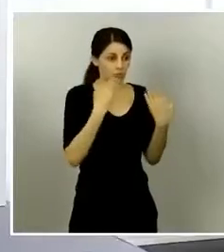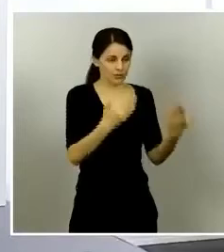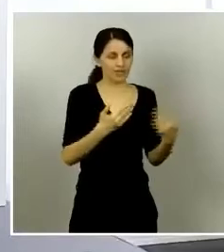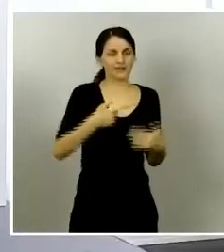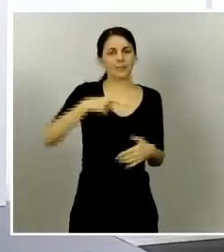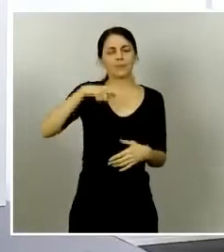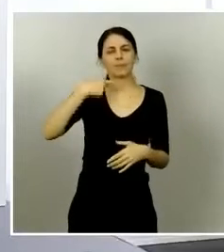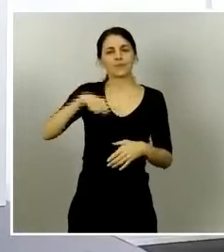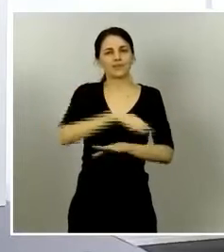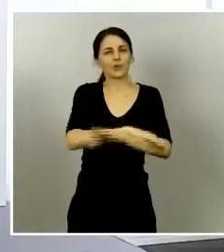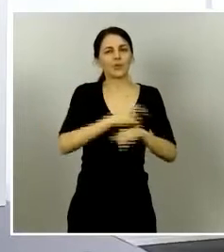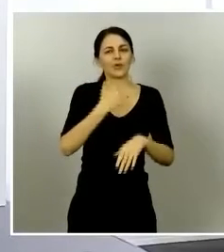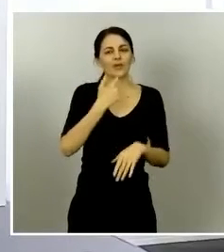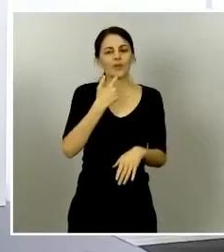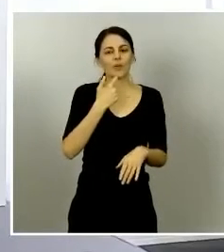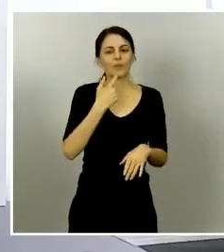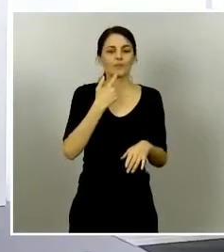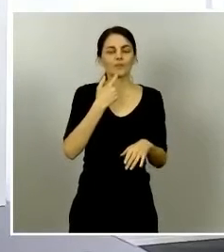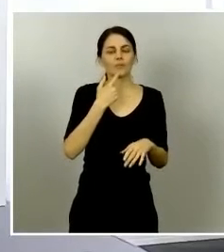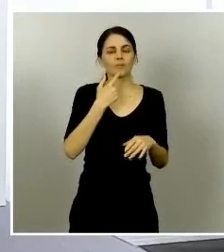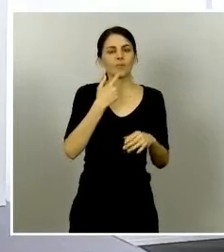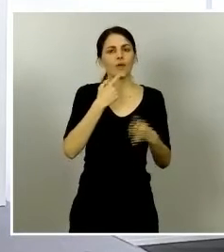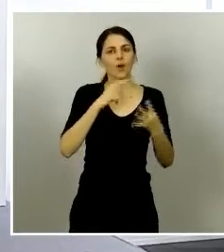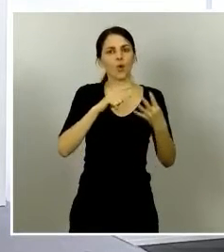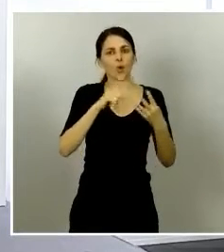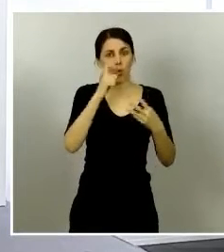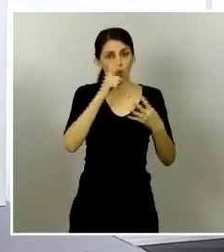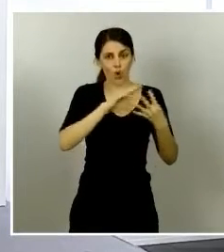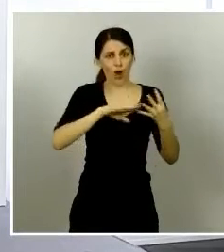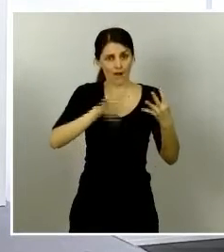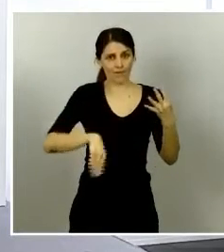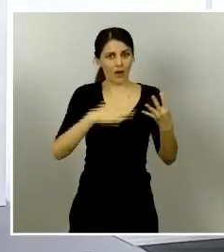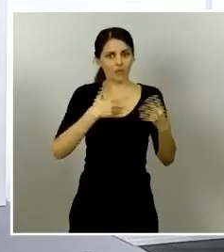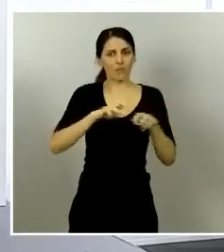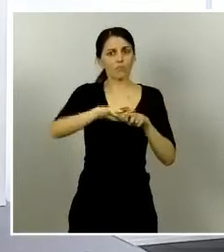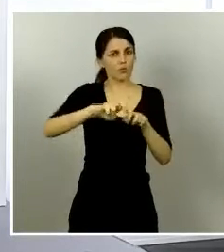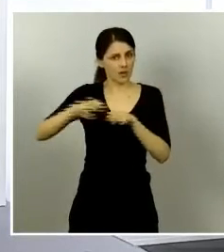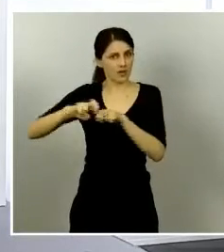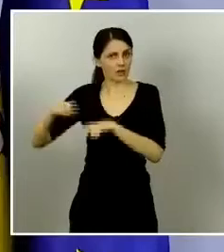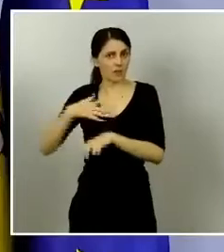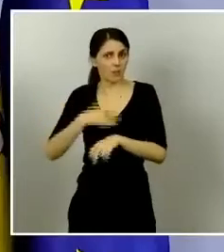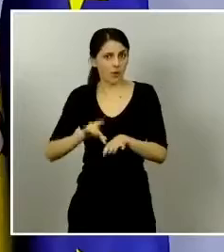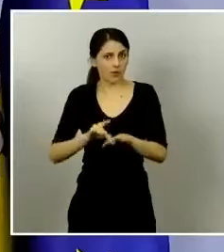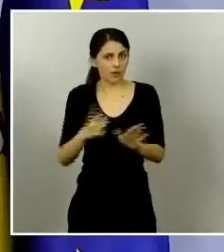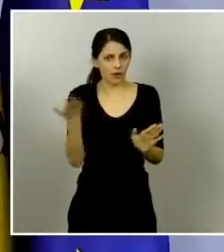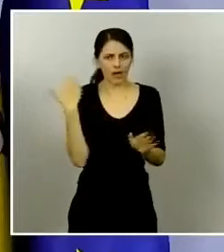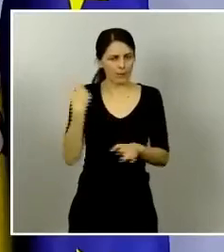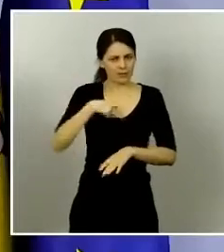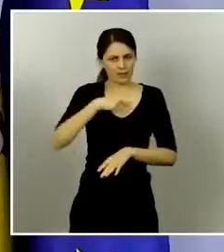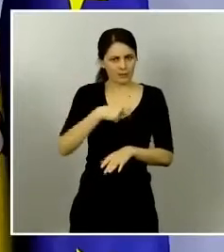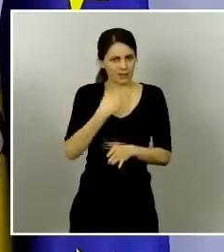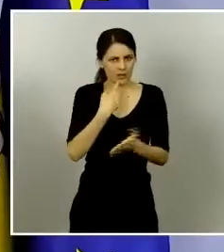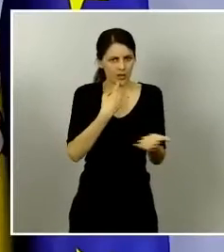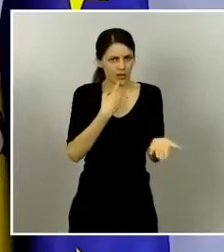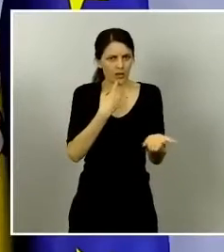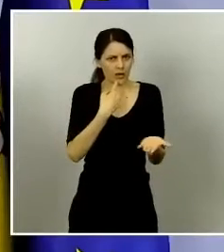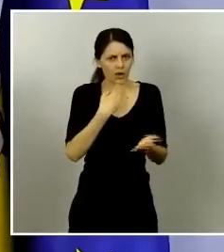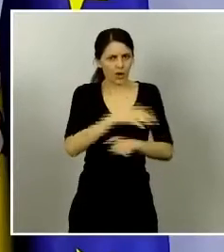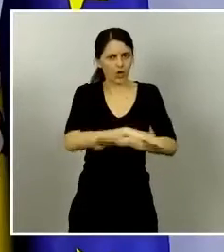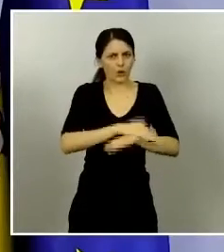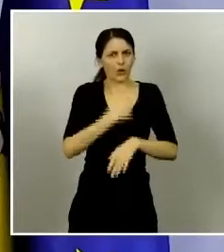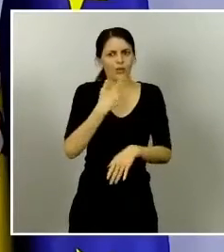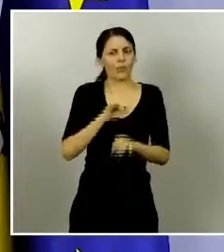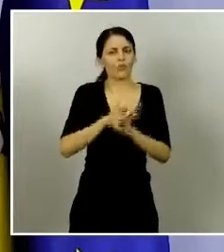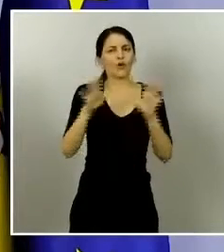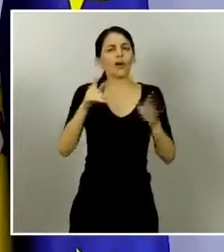Muchas gracias, Marcos. Efectivamente, el presidente del Gobierno dijo ayer que a finales de junio podría haber ya movilidad y a nosotros nos parece, naturalmente,